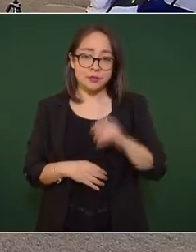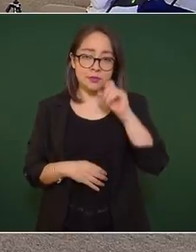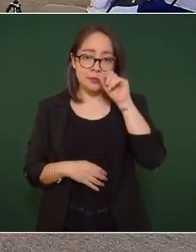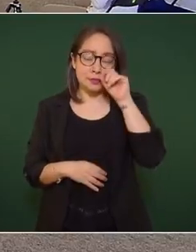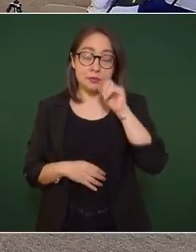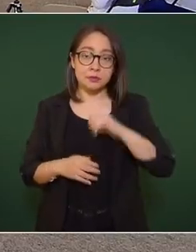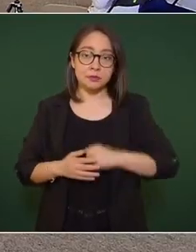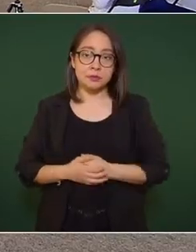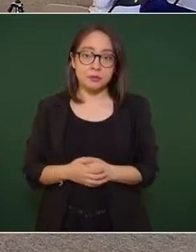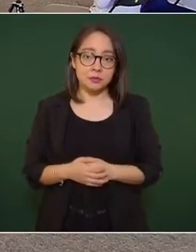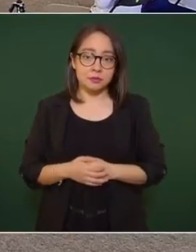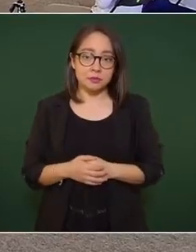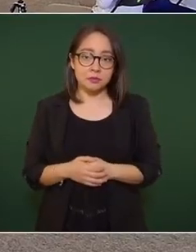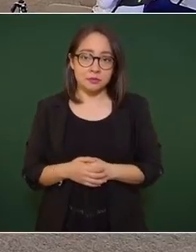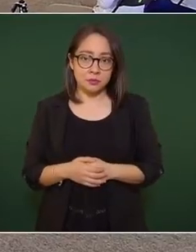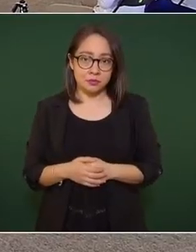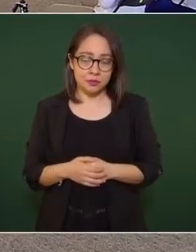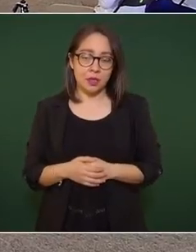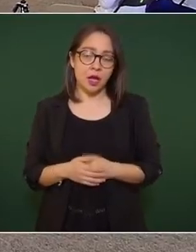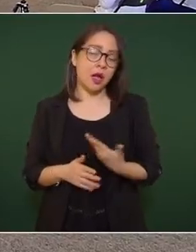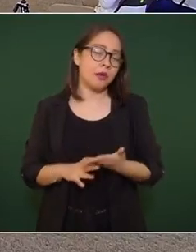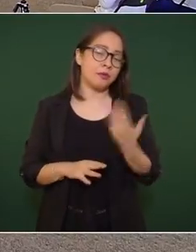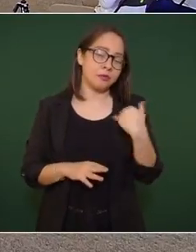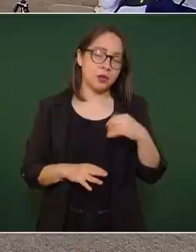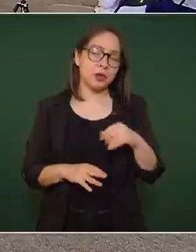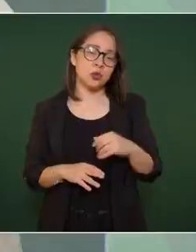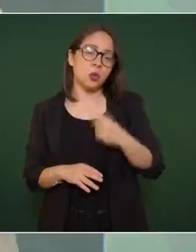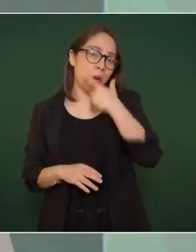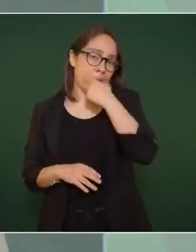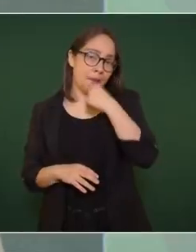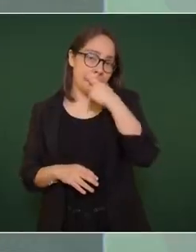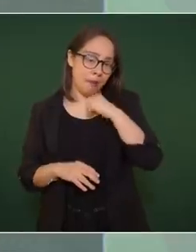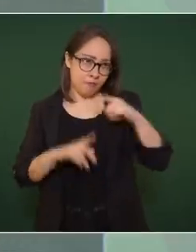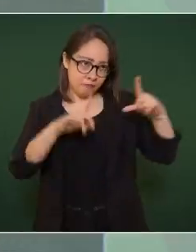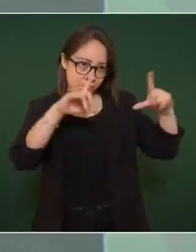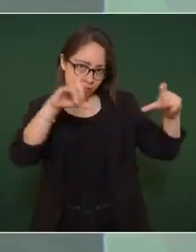hizo el fotógrafo, que era…